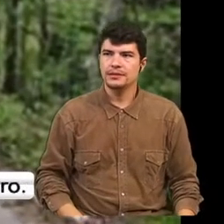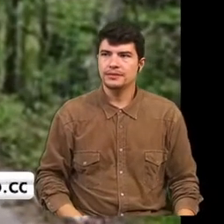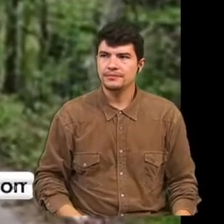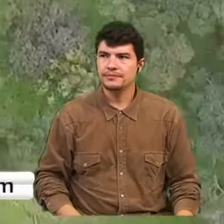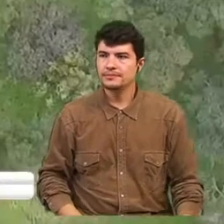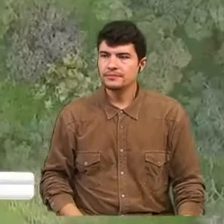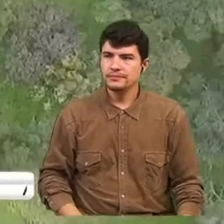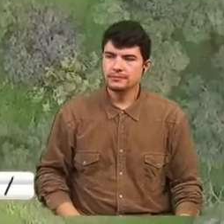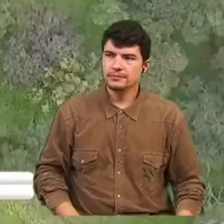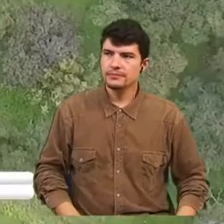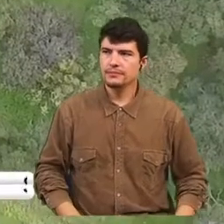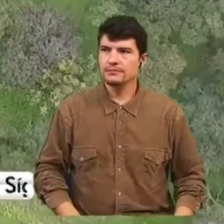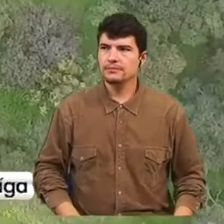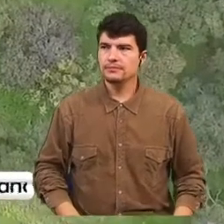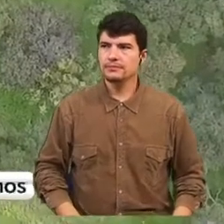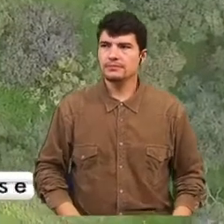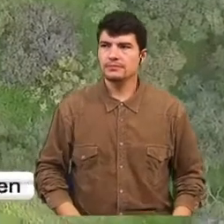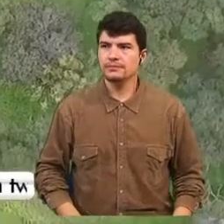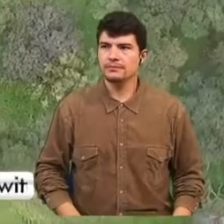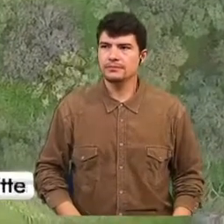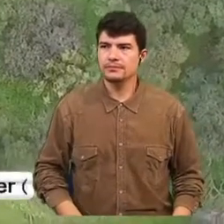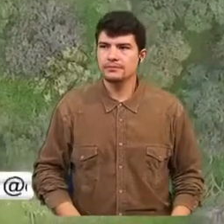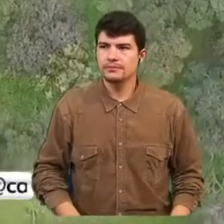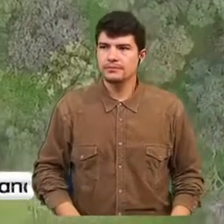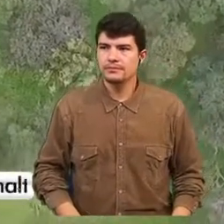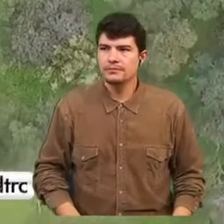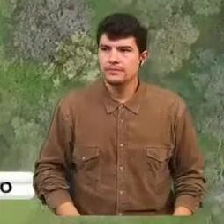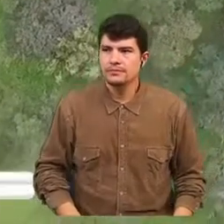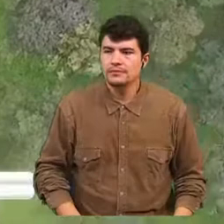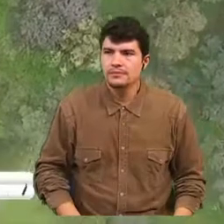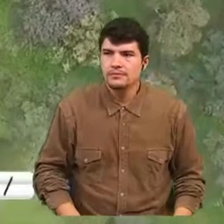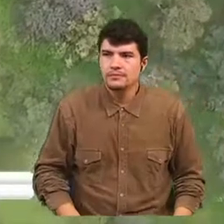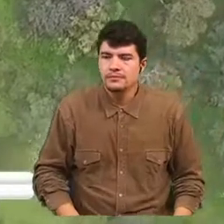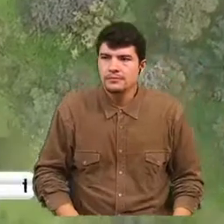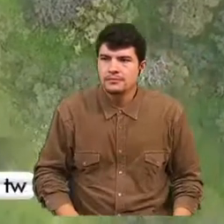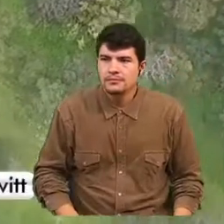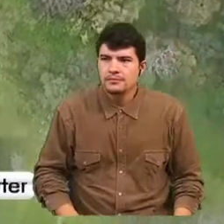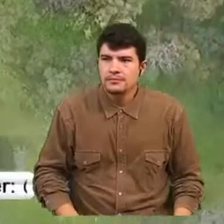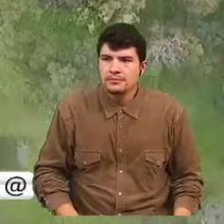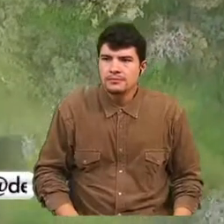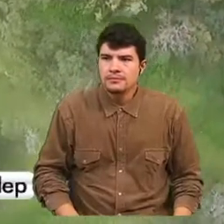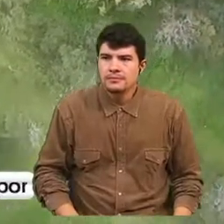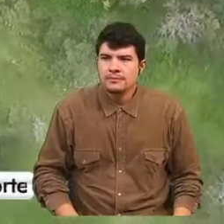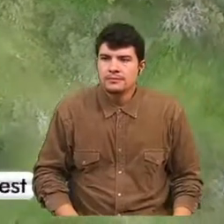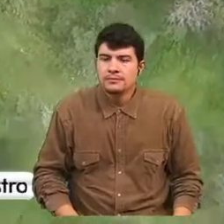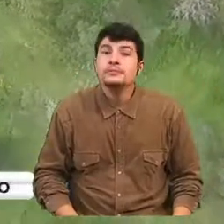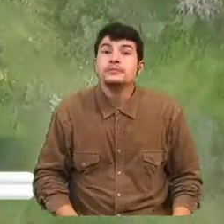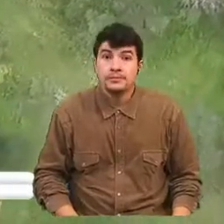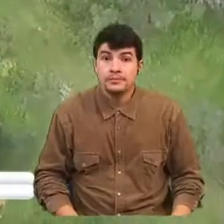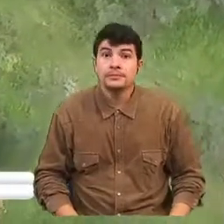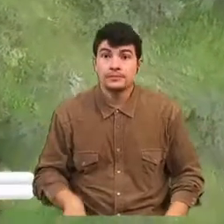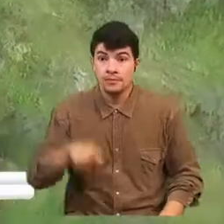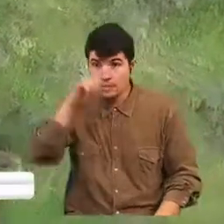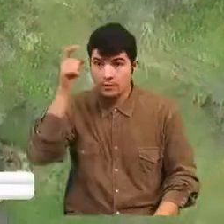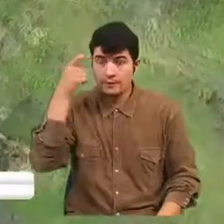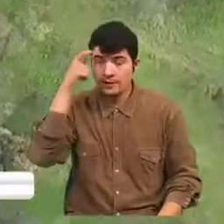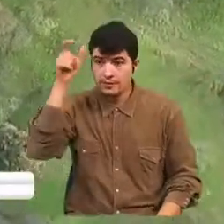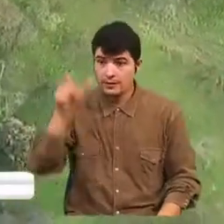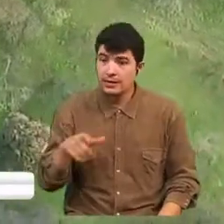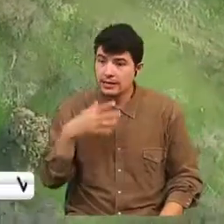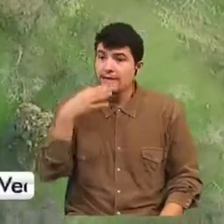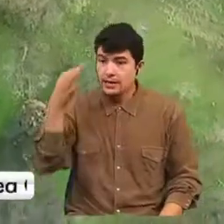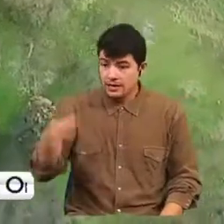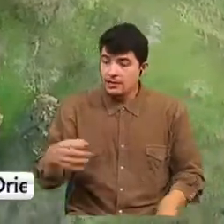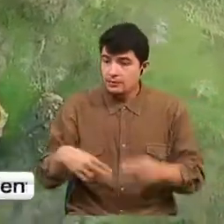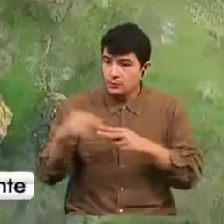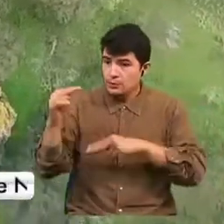a las que se encontraba también la vía de Jesús María hacia Puente Nacional. Gobernador, definitivamente es una obra importante, ya lo manifestó el alcalde, todos los